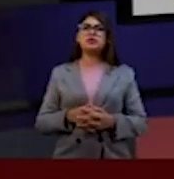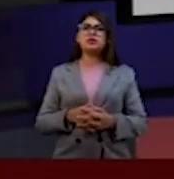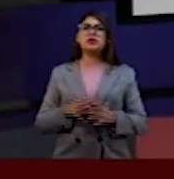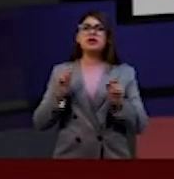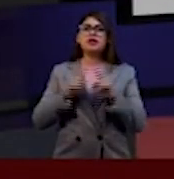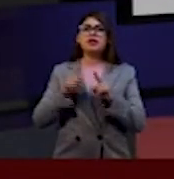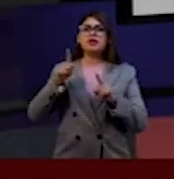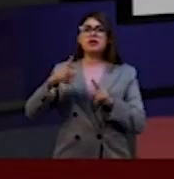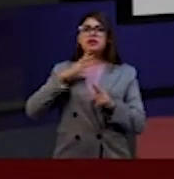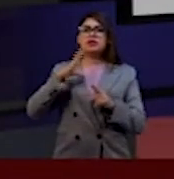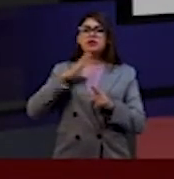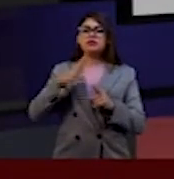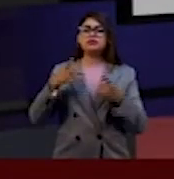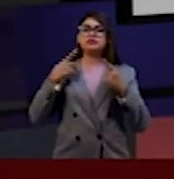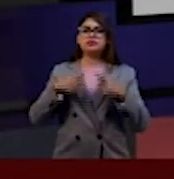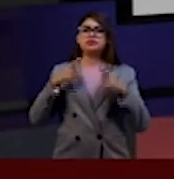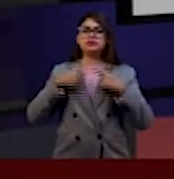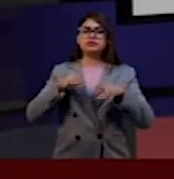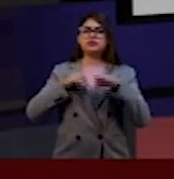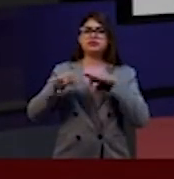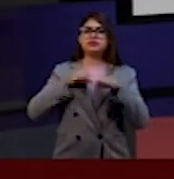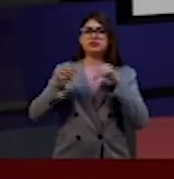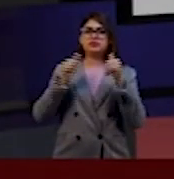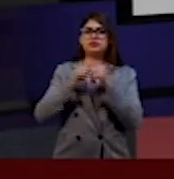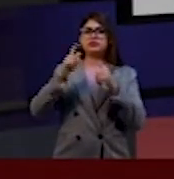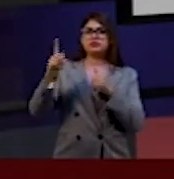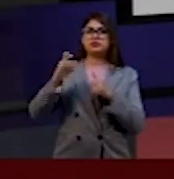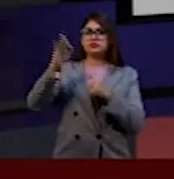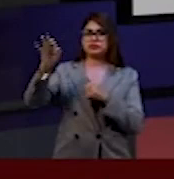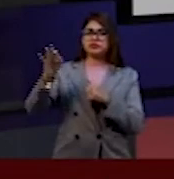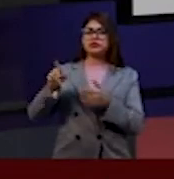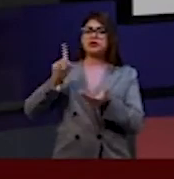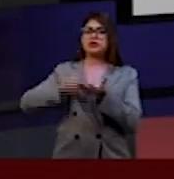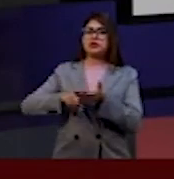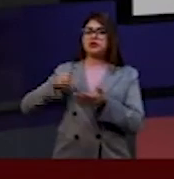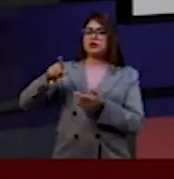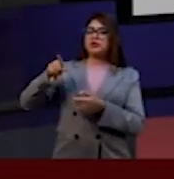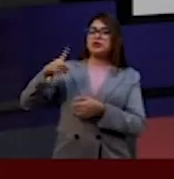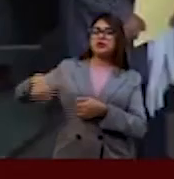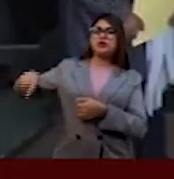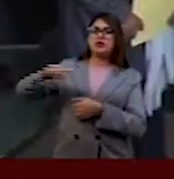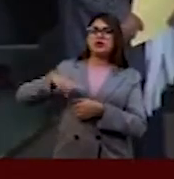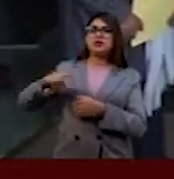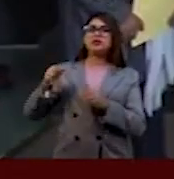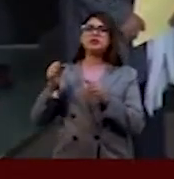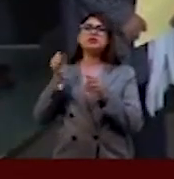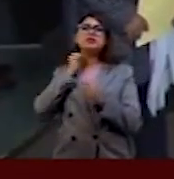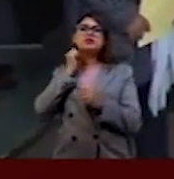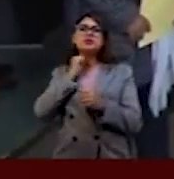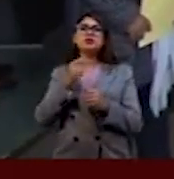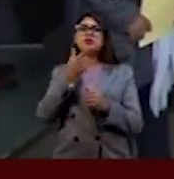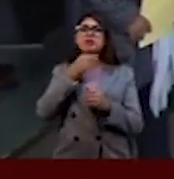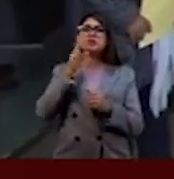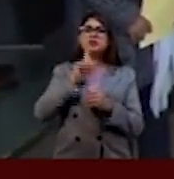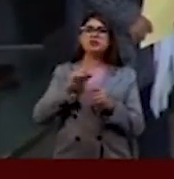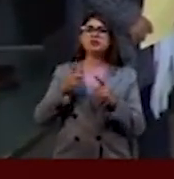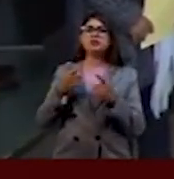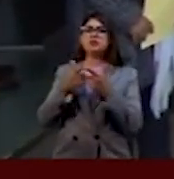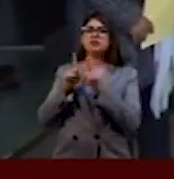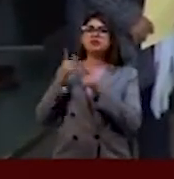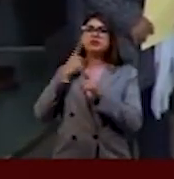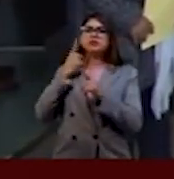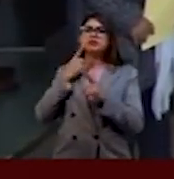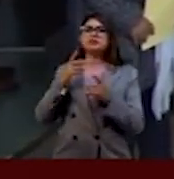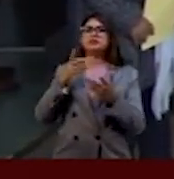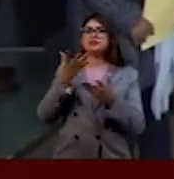Acompañados de trabajadoras y trabajadores del Poder Judicial, senadoras y senadores de las bancadas de oposición anunciaron que de aprobarse esta reforma, en